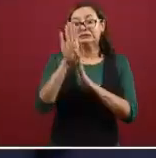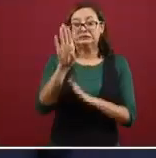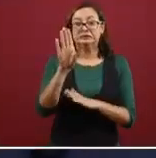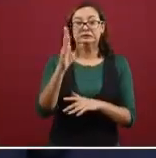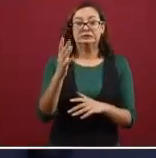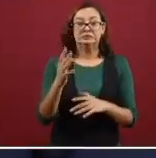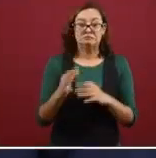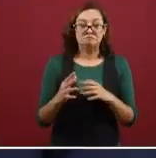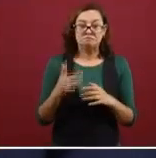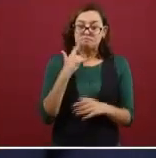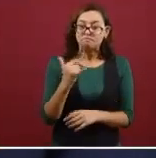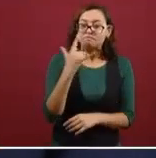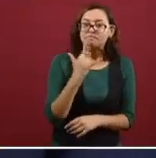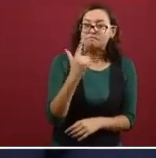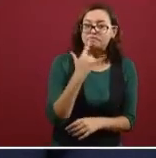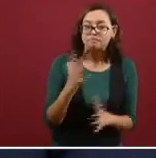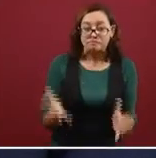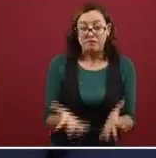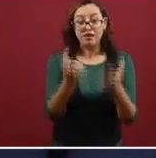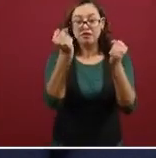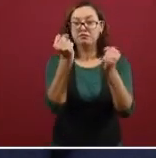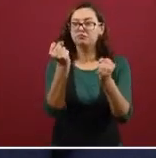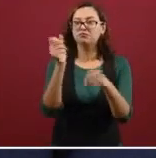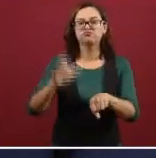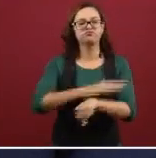nos bajan la calificación.